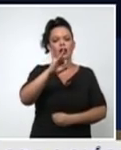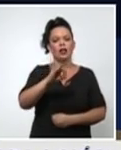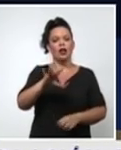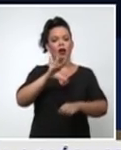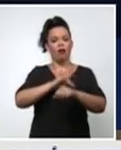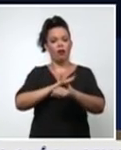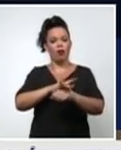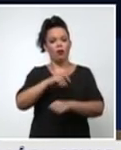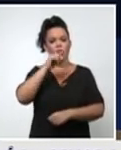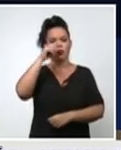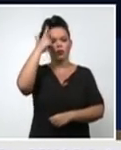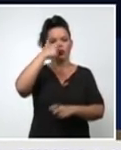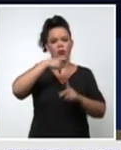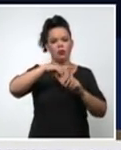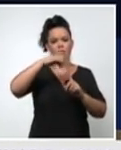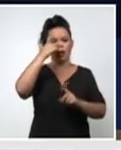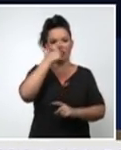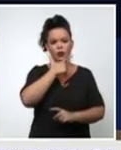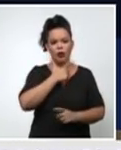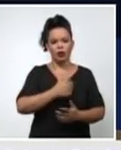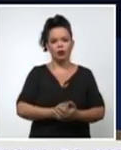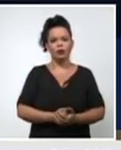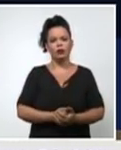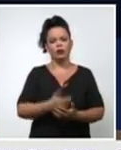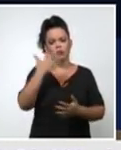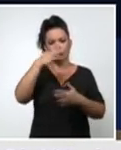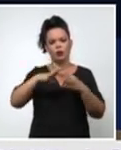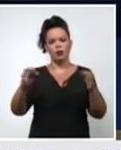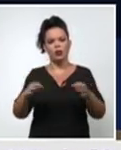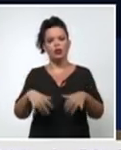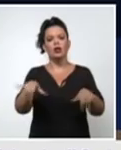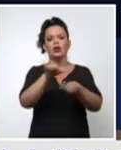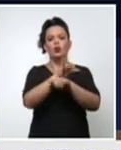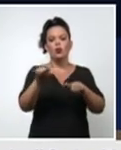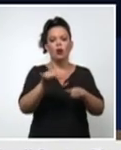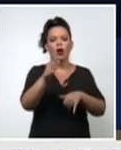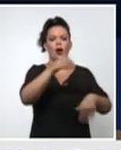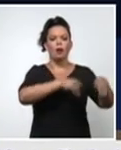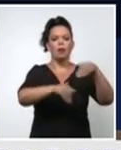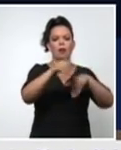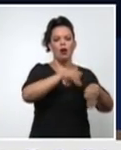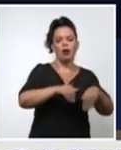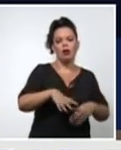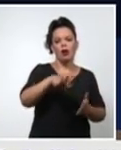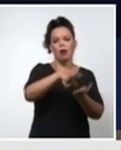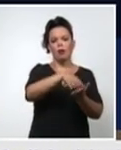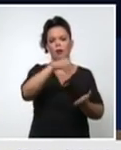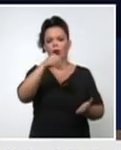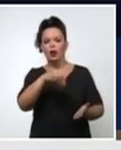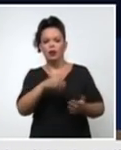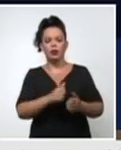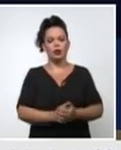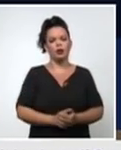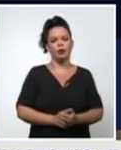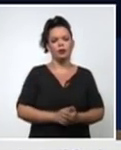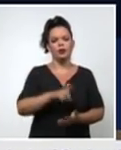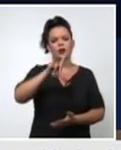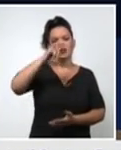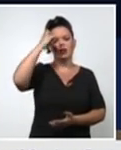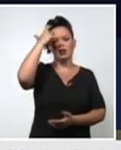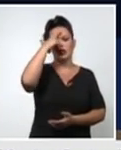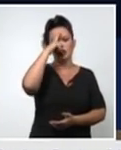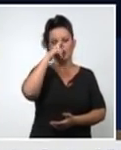de Playa, de Plaza, de Marianao, de La Lisa y de Habana del Este y de Arroyo Naranjo, pues son